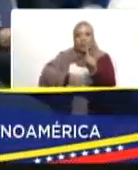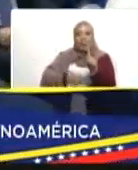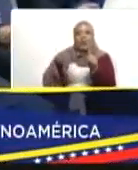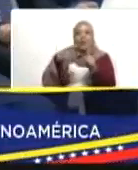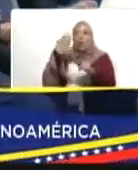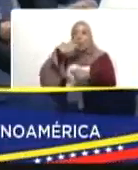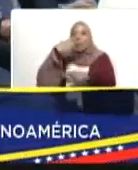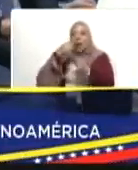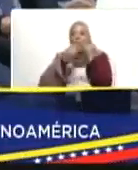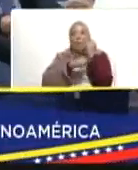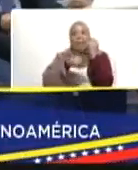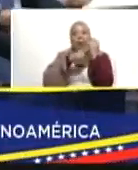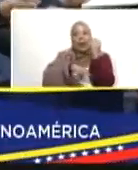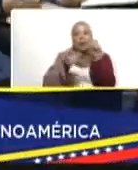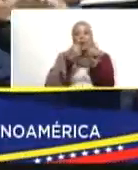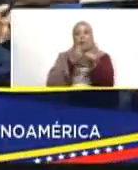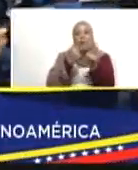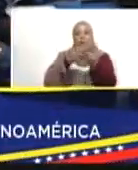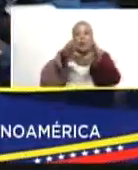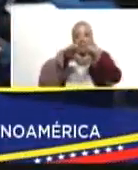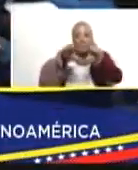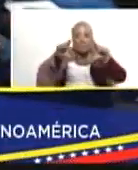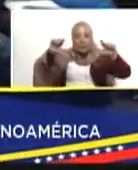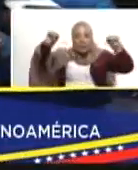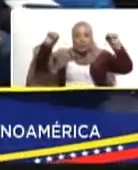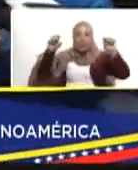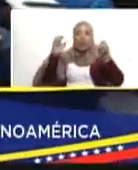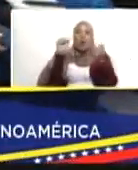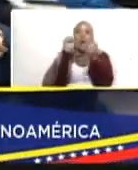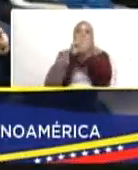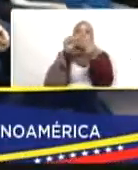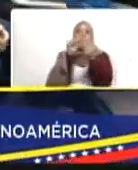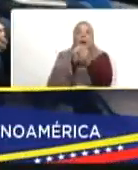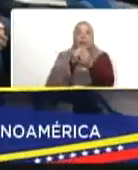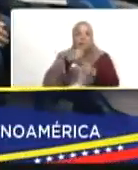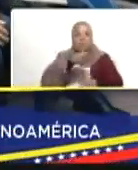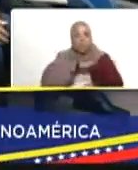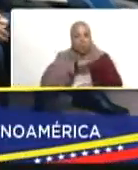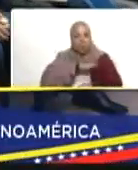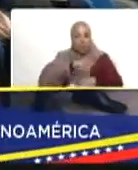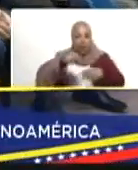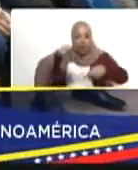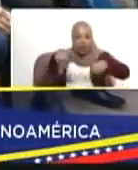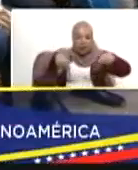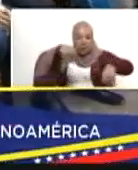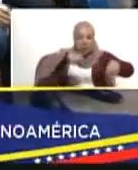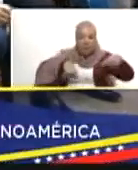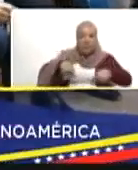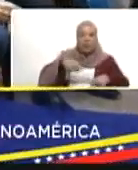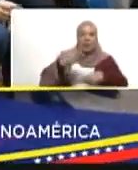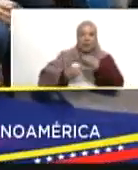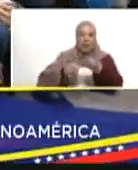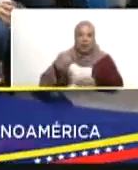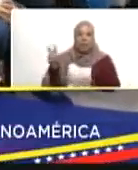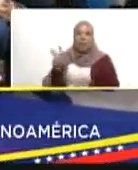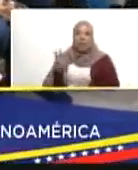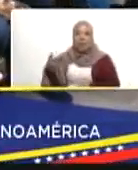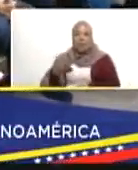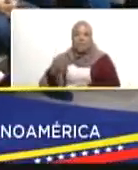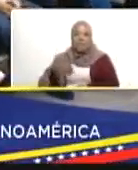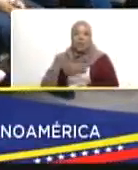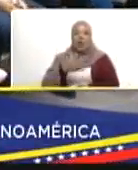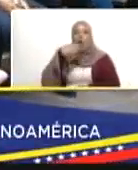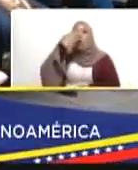naranja melón patilla papas con semilla nacional cebolla pescado fresco